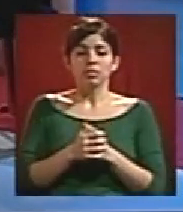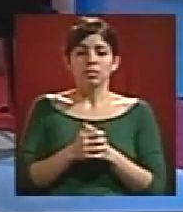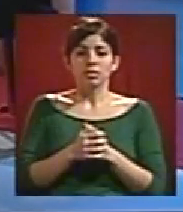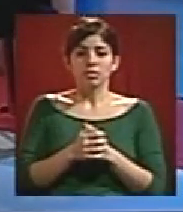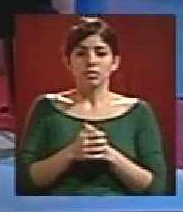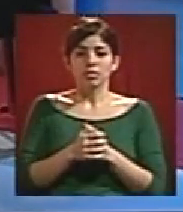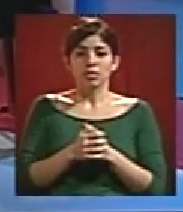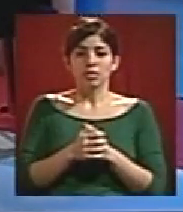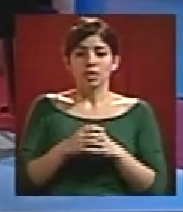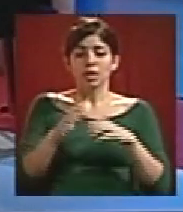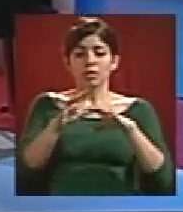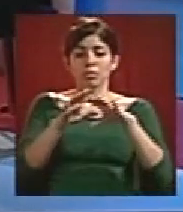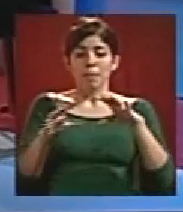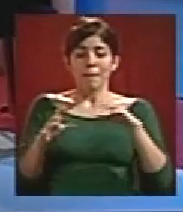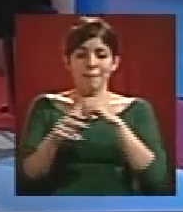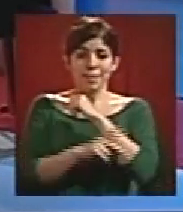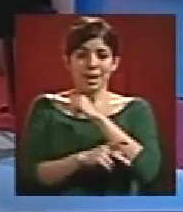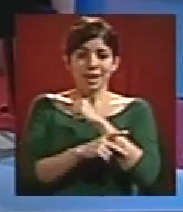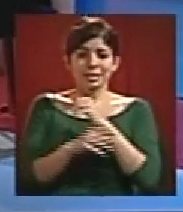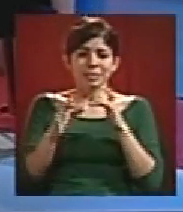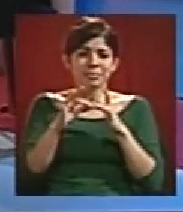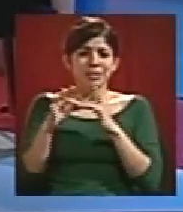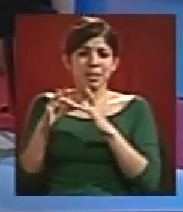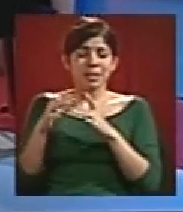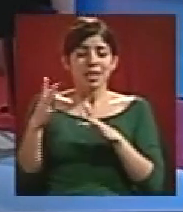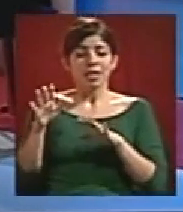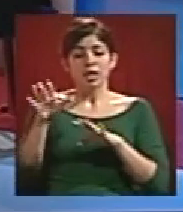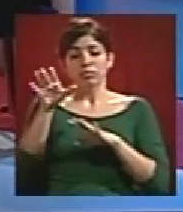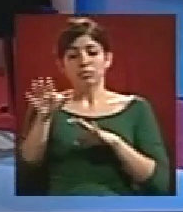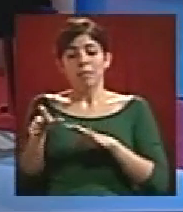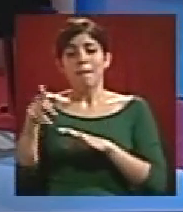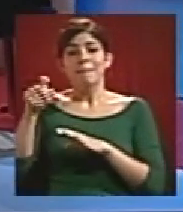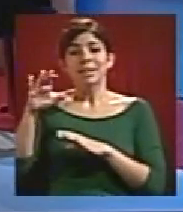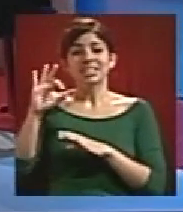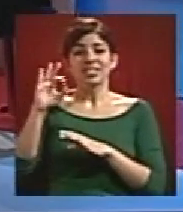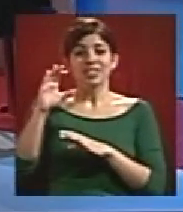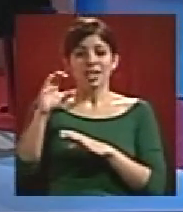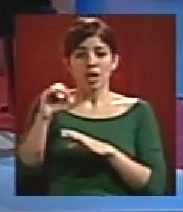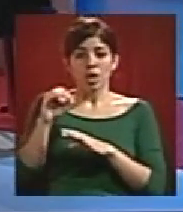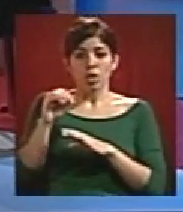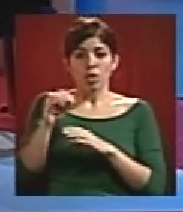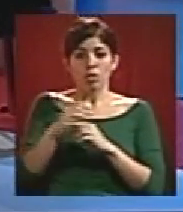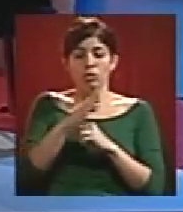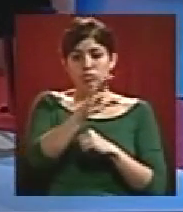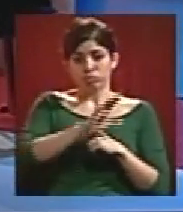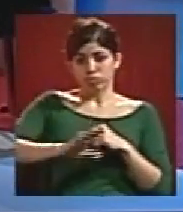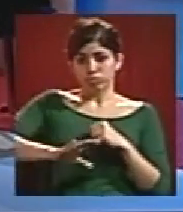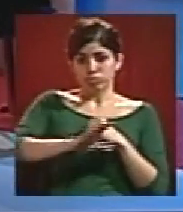este ámbitos especialmente de la costa del Pacífico o hay algún